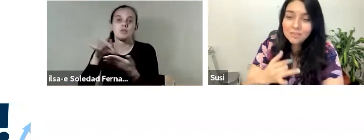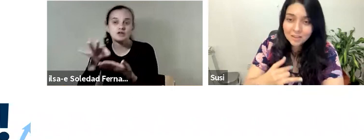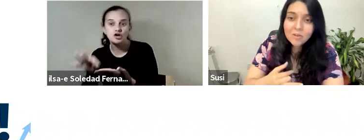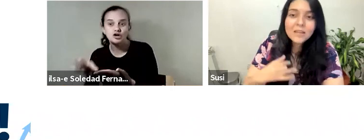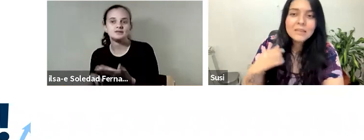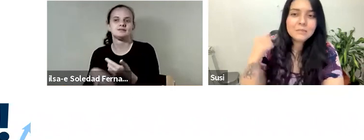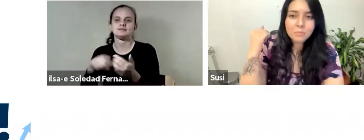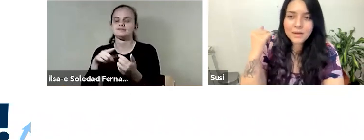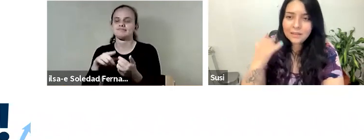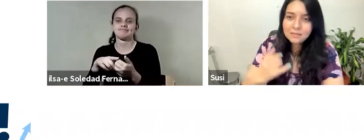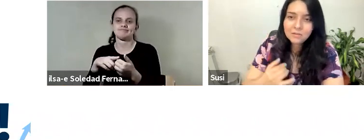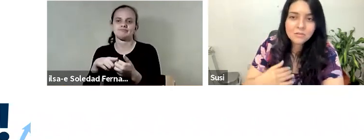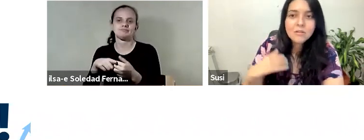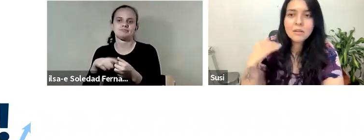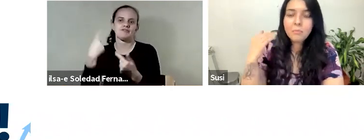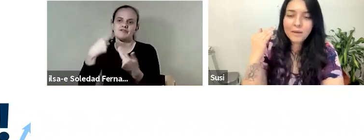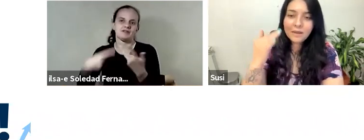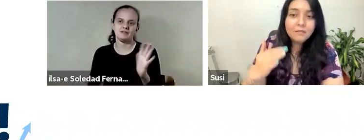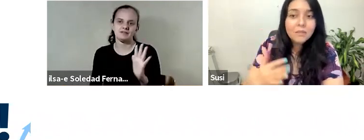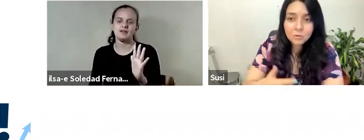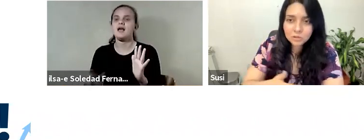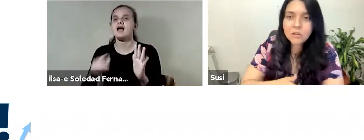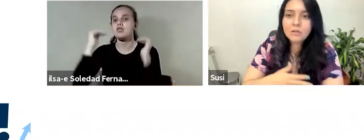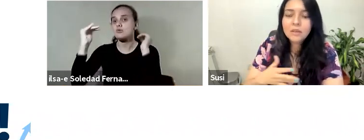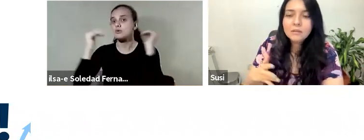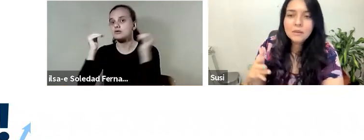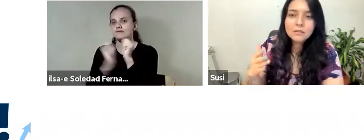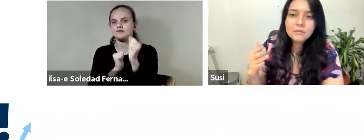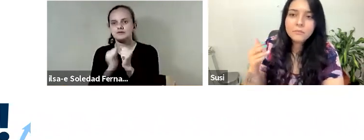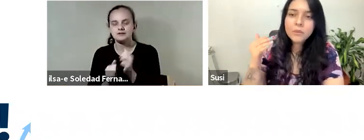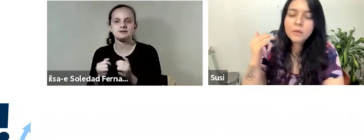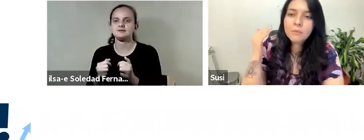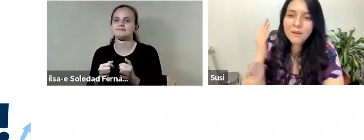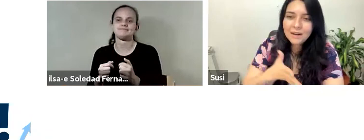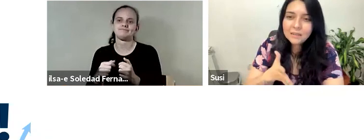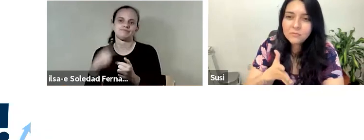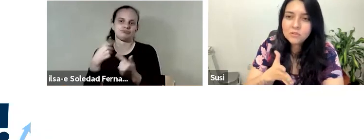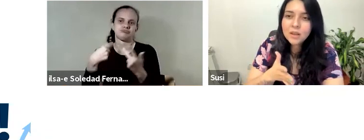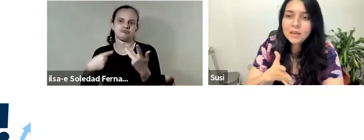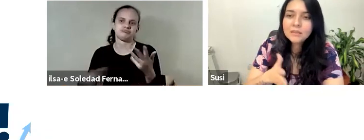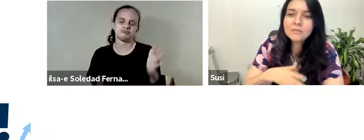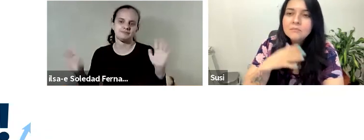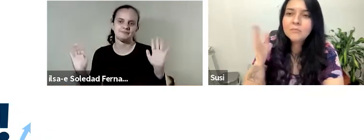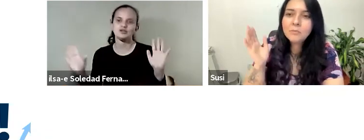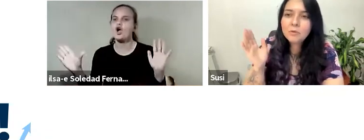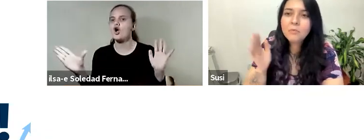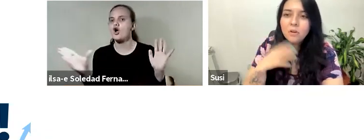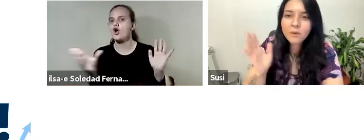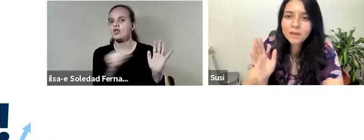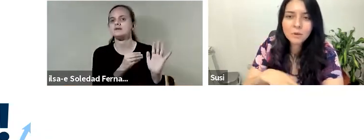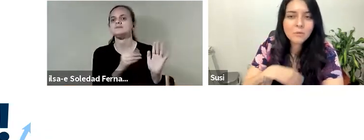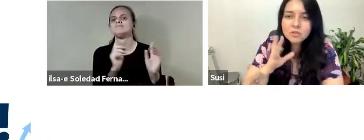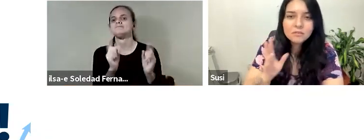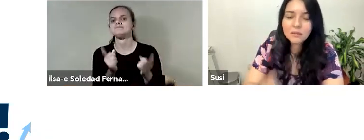para diseñadores, para desarrolladores, para auditores o testers, para analistas funcionales, y no me acuerdo,